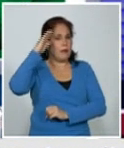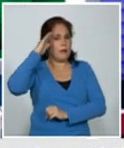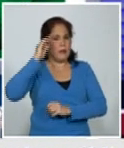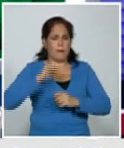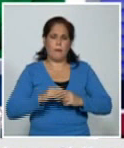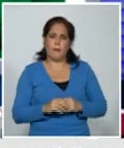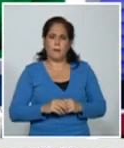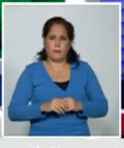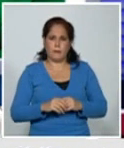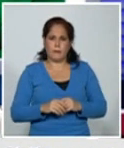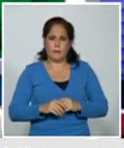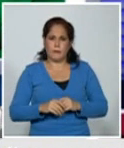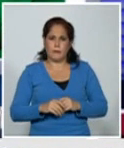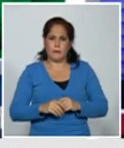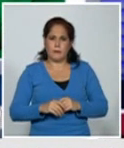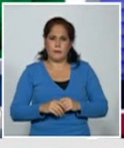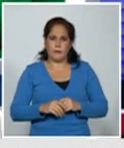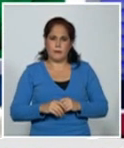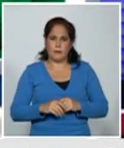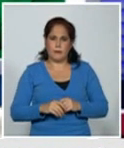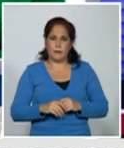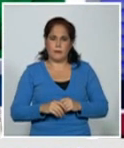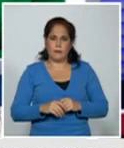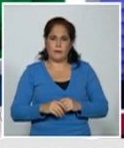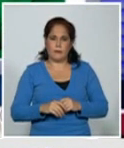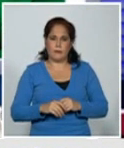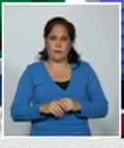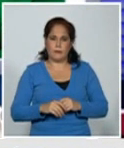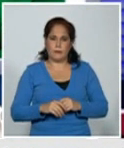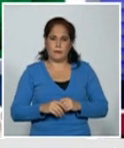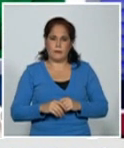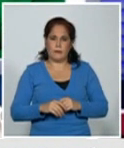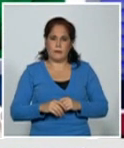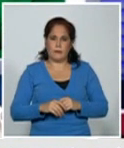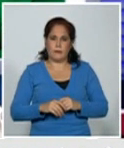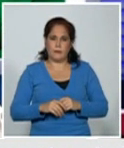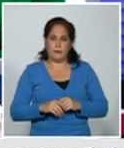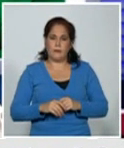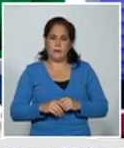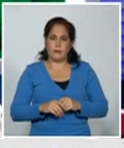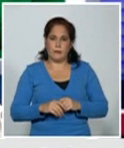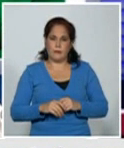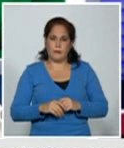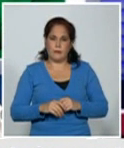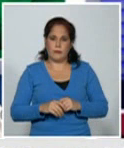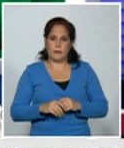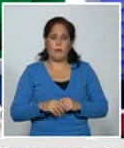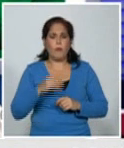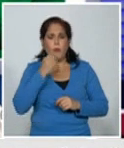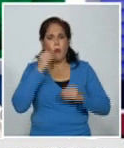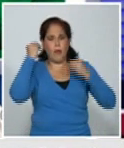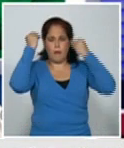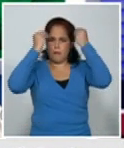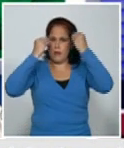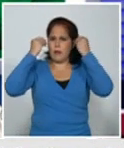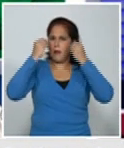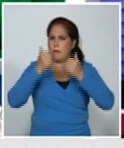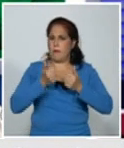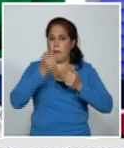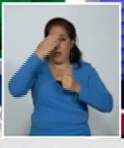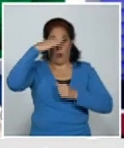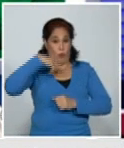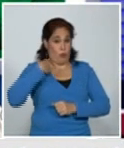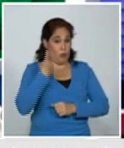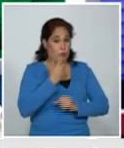lo más en detalle posible, lo más actualizada posible, para que puedan analizar. Y